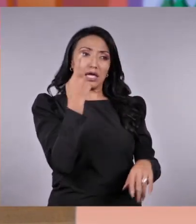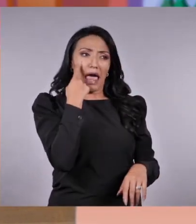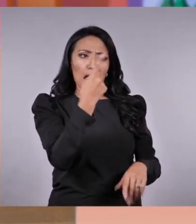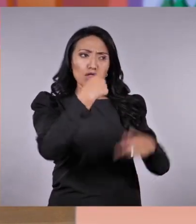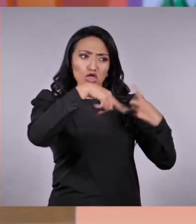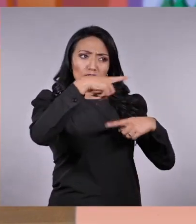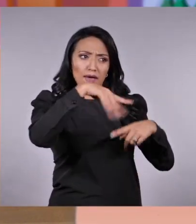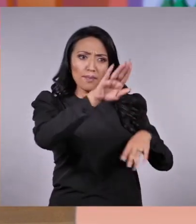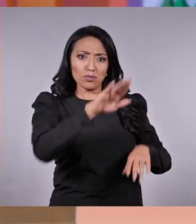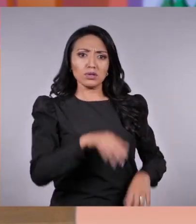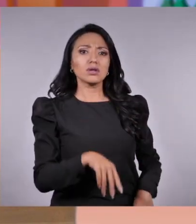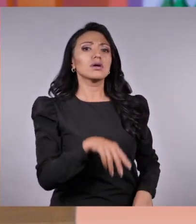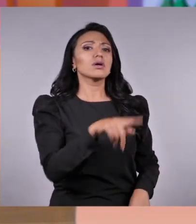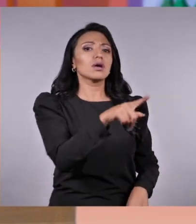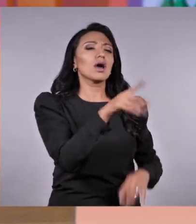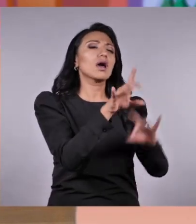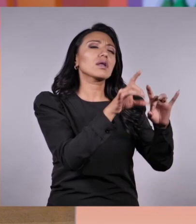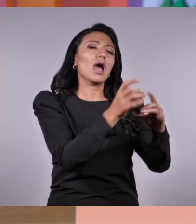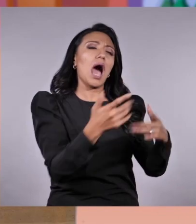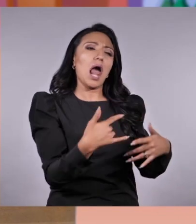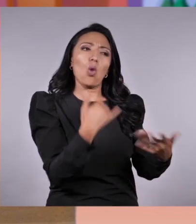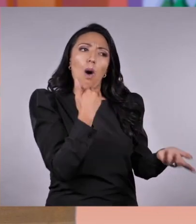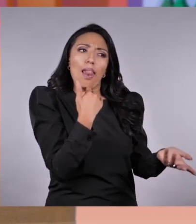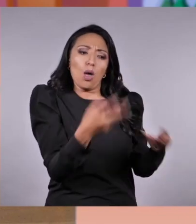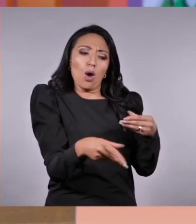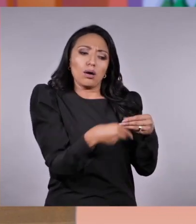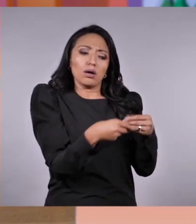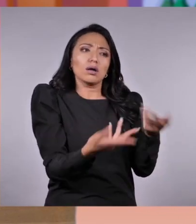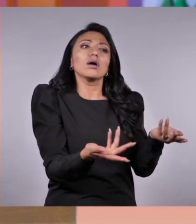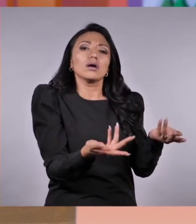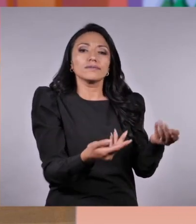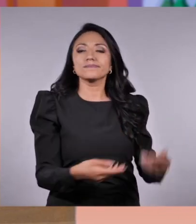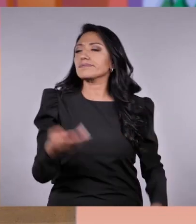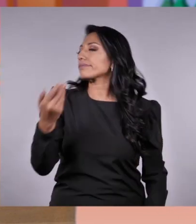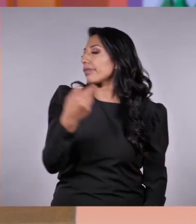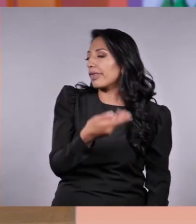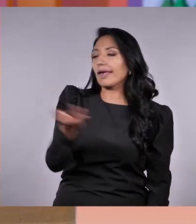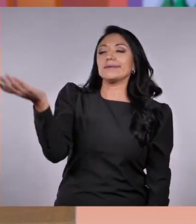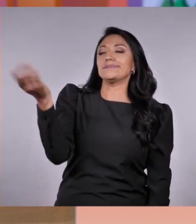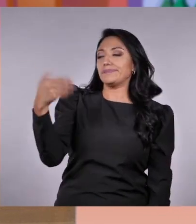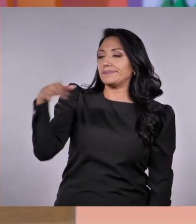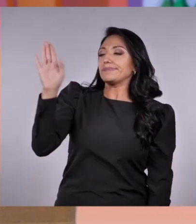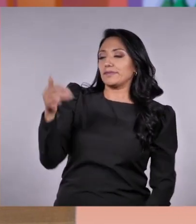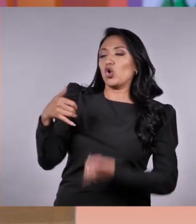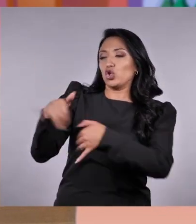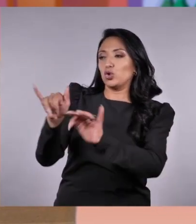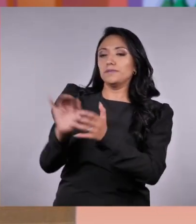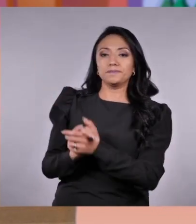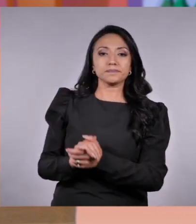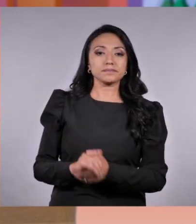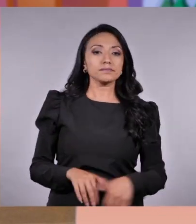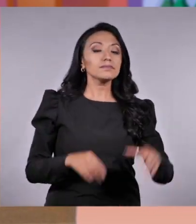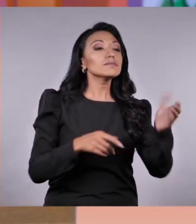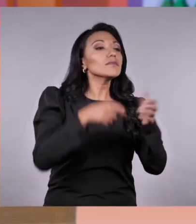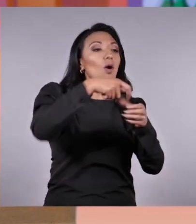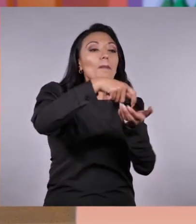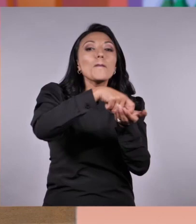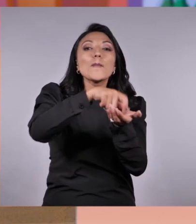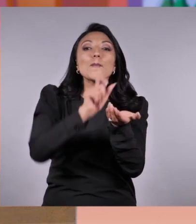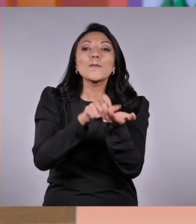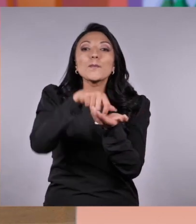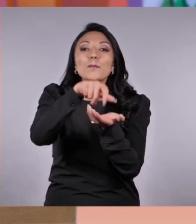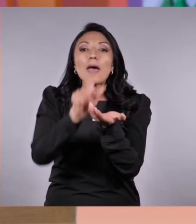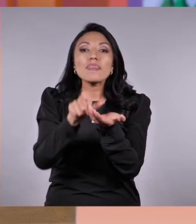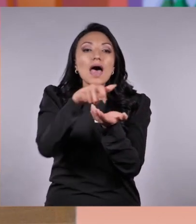venir. Pero, ve si me regala una yapita. Está bien. Sírvase lo que usted desee. Una mandarina me llevo,